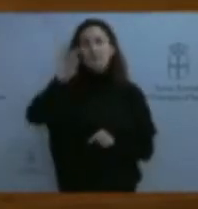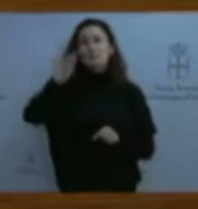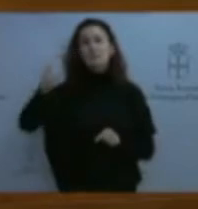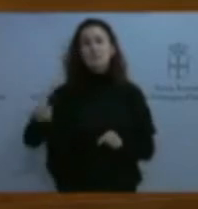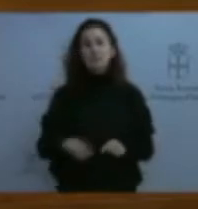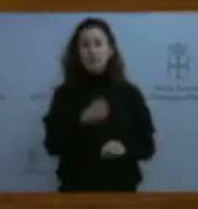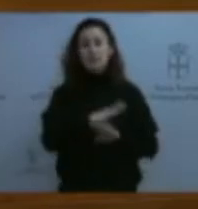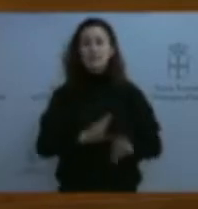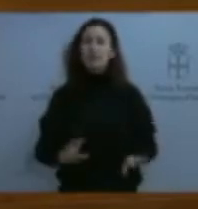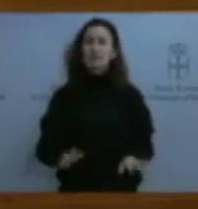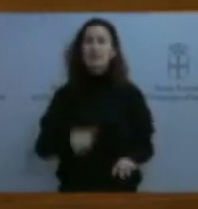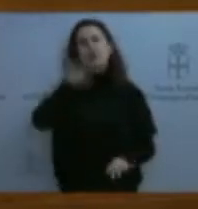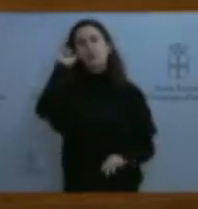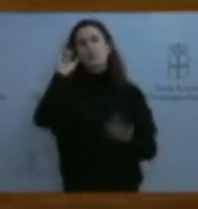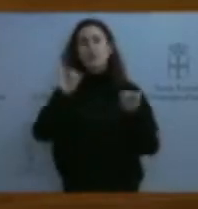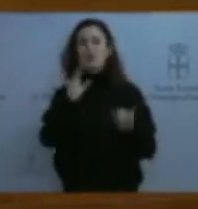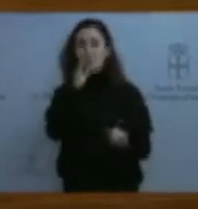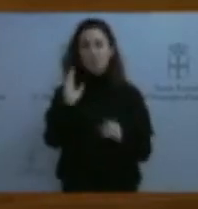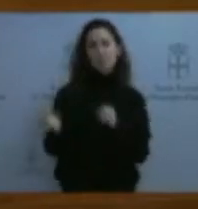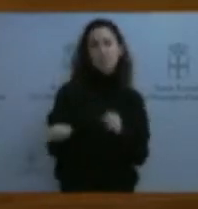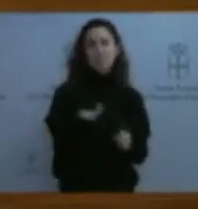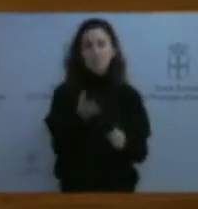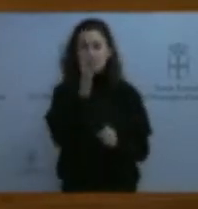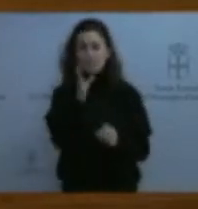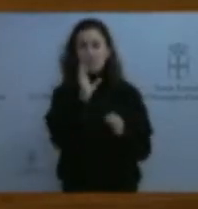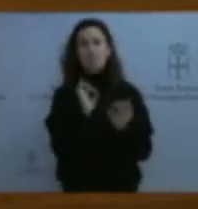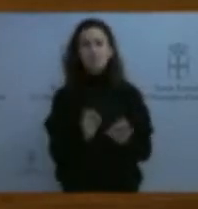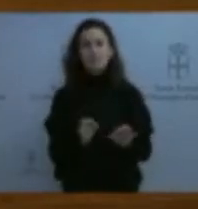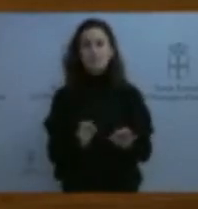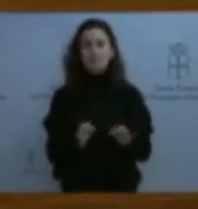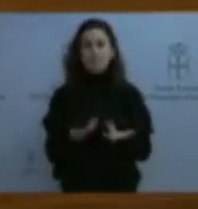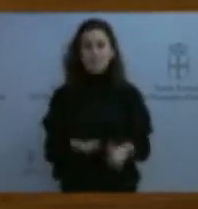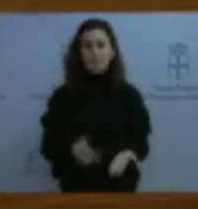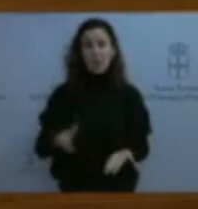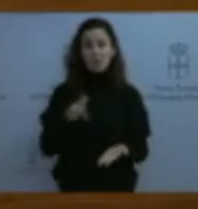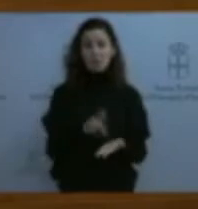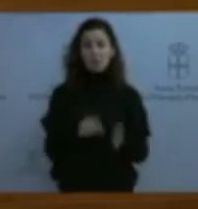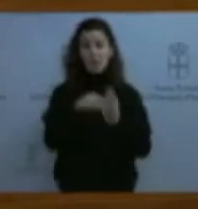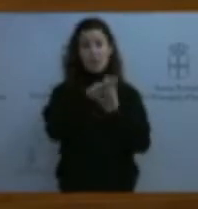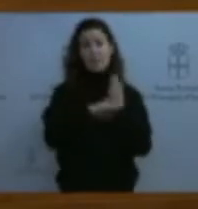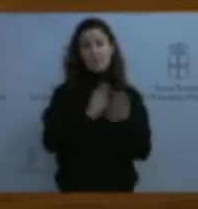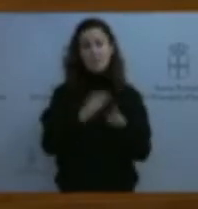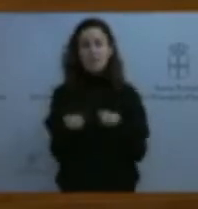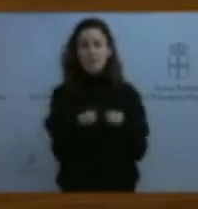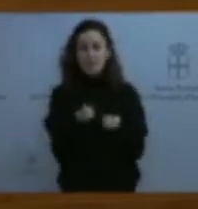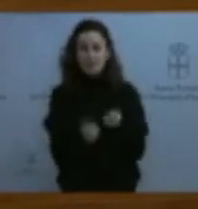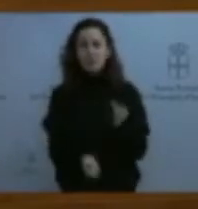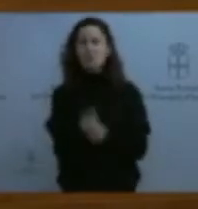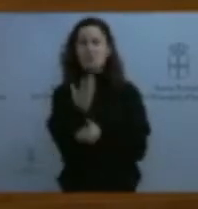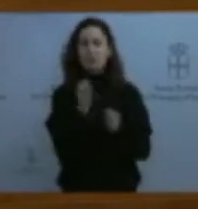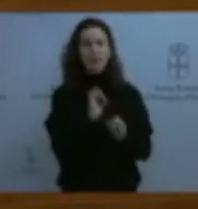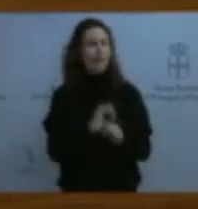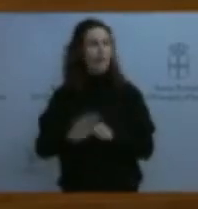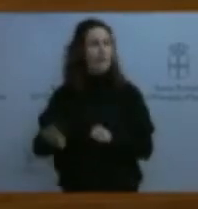Riesgo que, si no está evaluado y si no se han articulado medidas que lo reduzcan, pues produce, aparte de los efectos de la